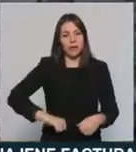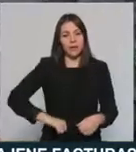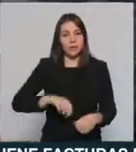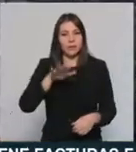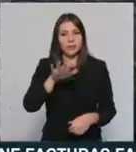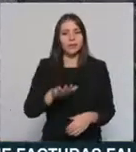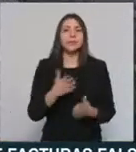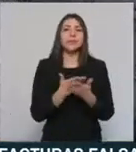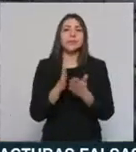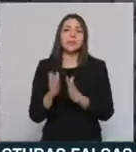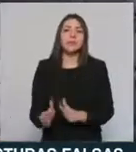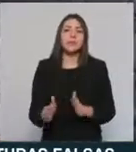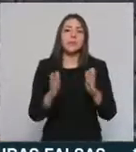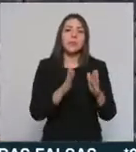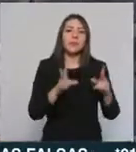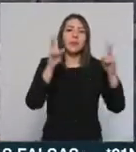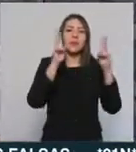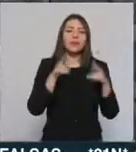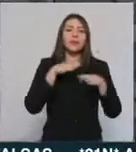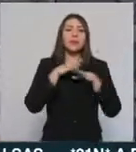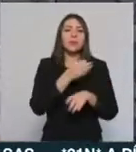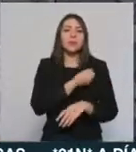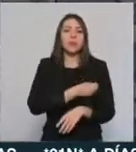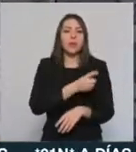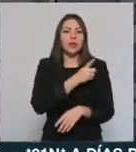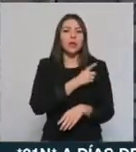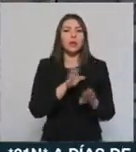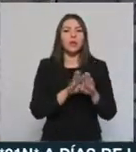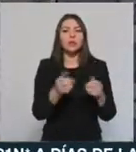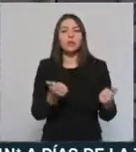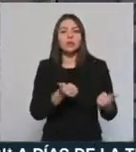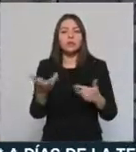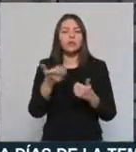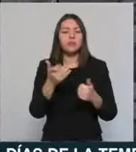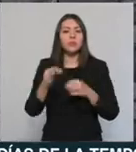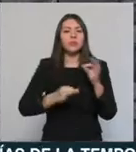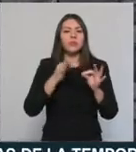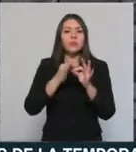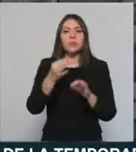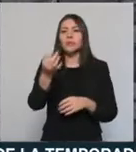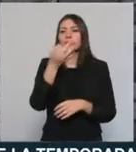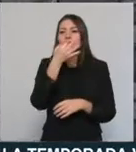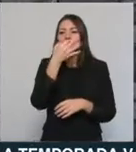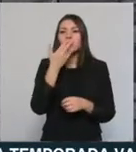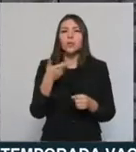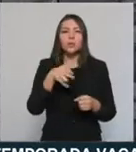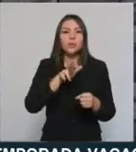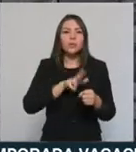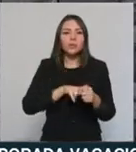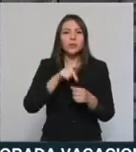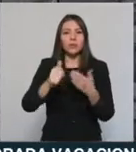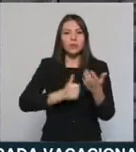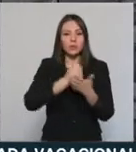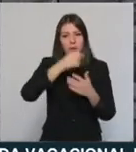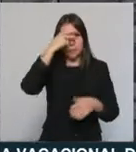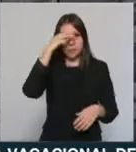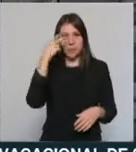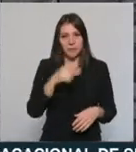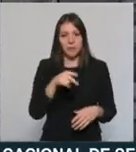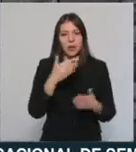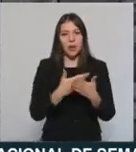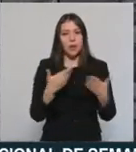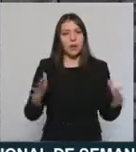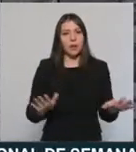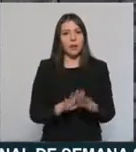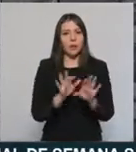Para garantizar la distribución transparente de medicamentos en los hospitales y clínicas del gobierno de la Ciudad de México, se dio un paso muy importante. La capital